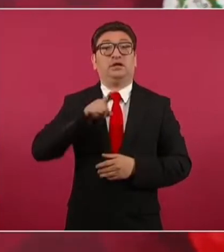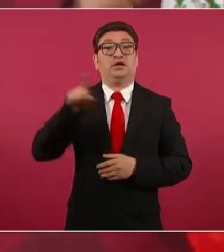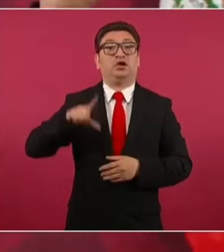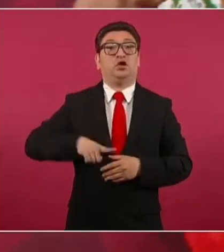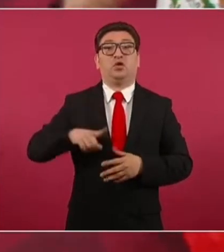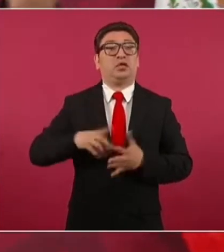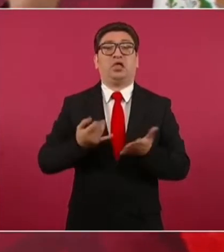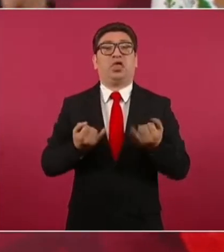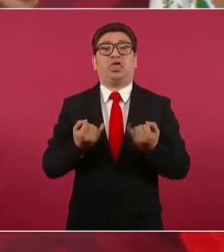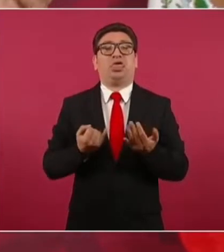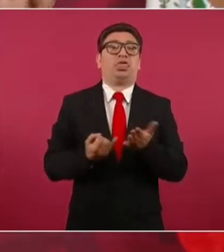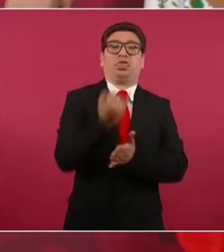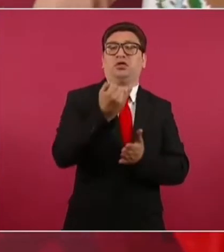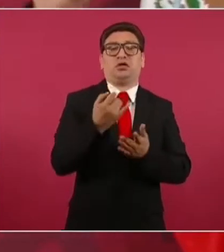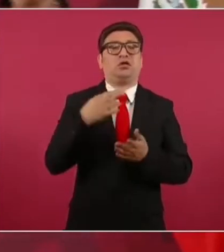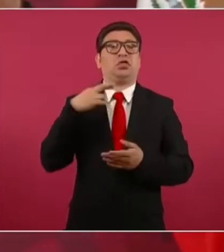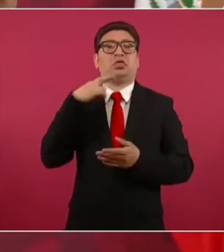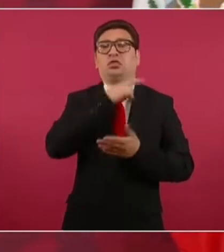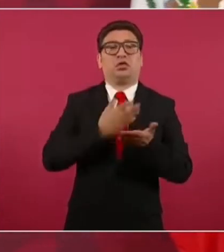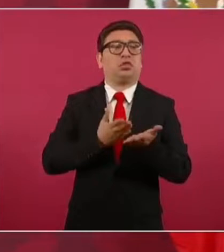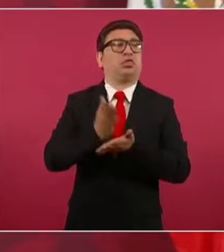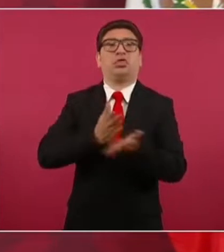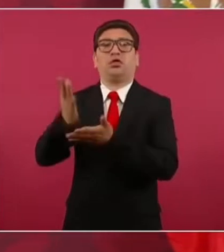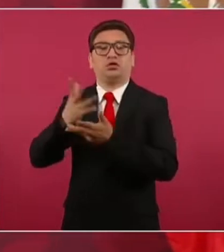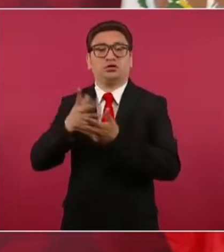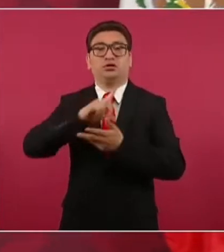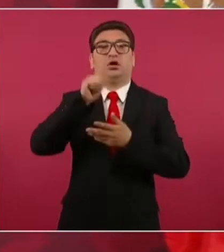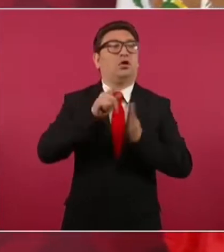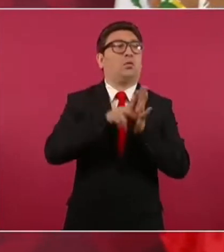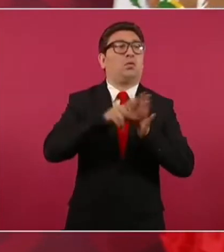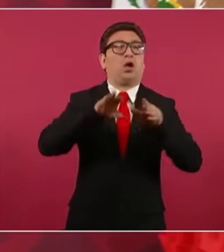quieren resolver todo con campañas mediáticas,